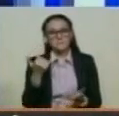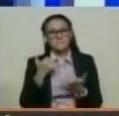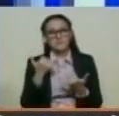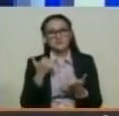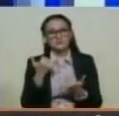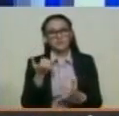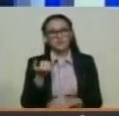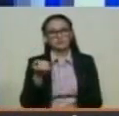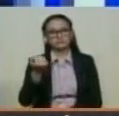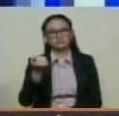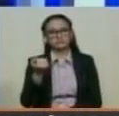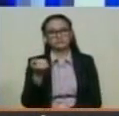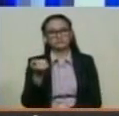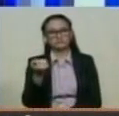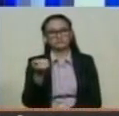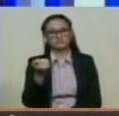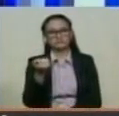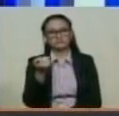Albán Salazar.